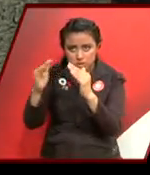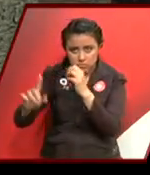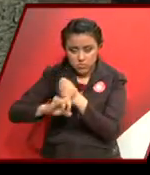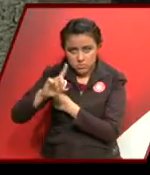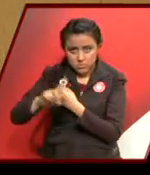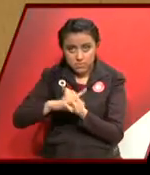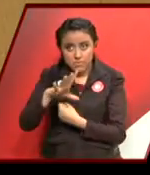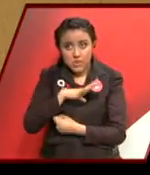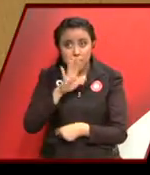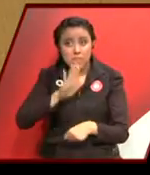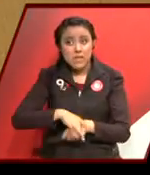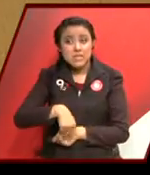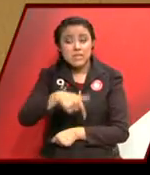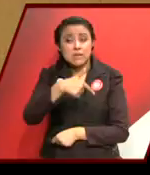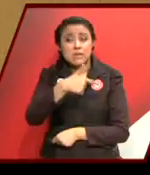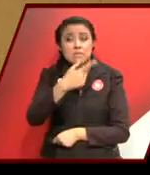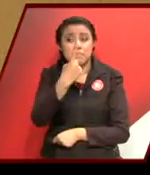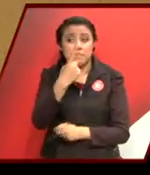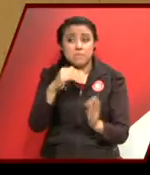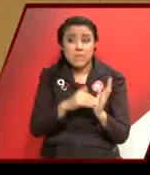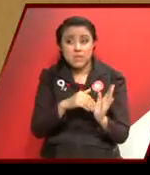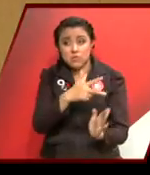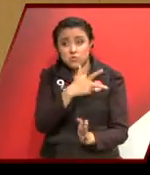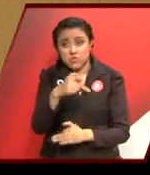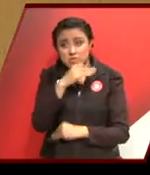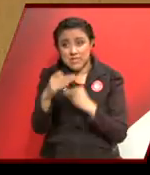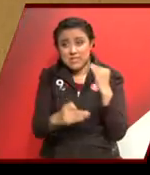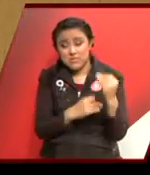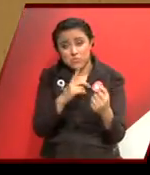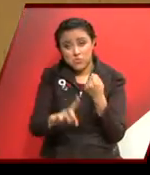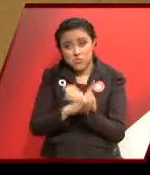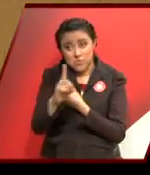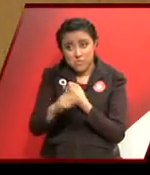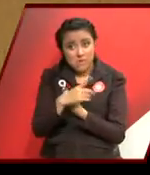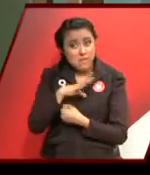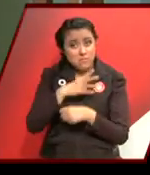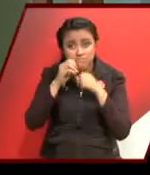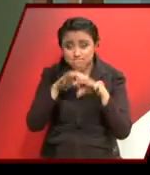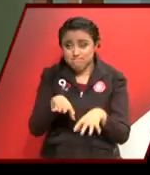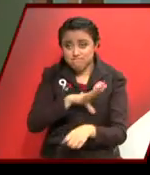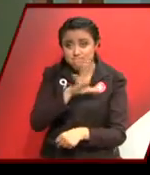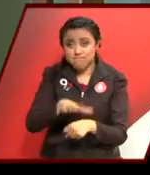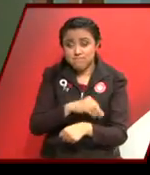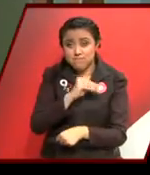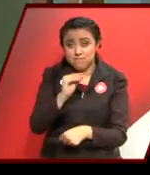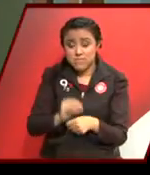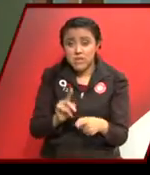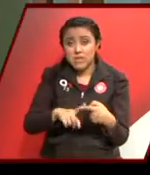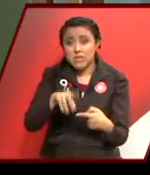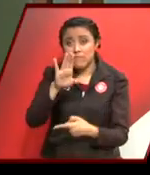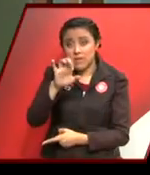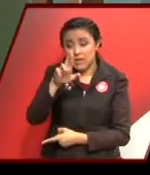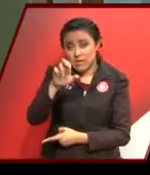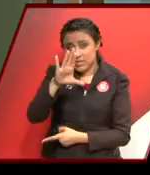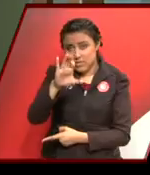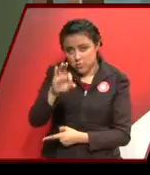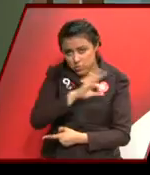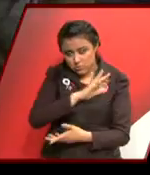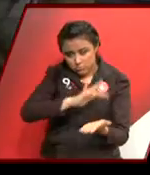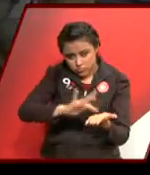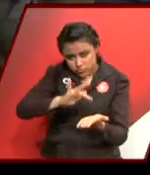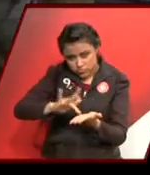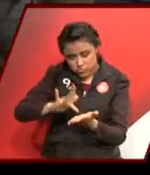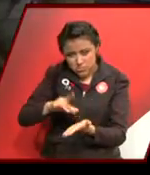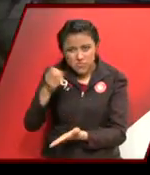afectadas y más de 1,800 fueron pérdida total. Por lo cual Berenice espera poder recibir el apoyo que en